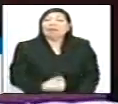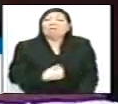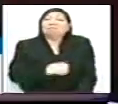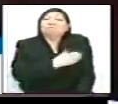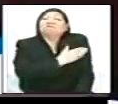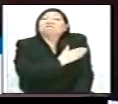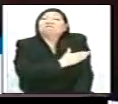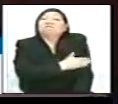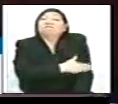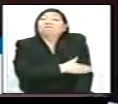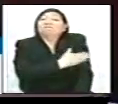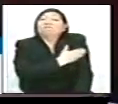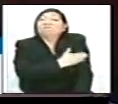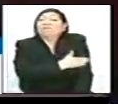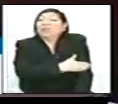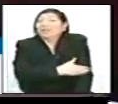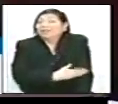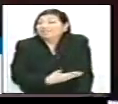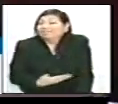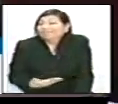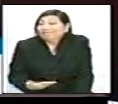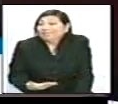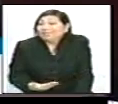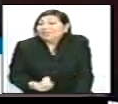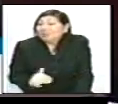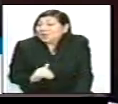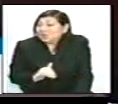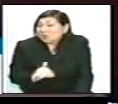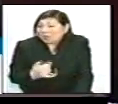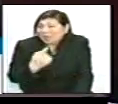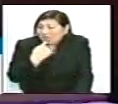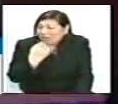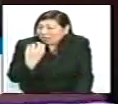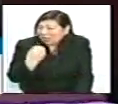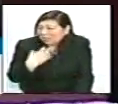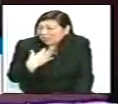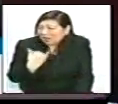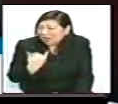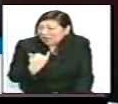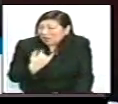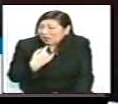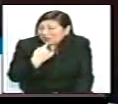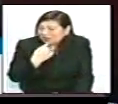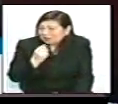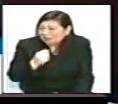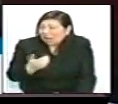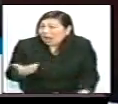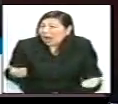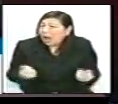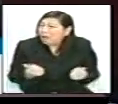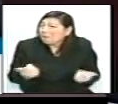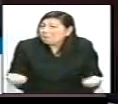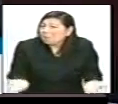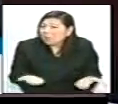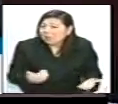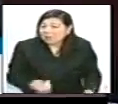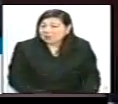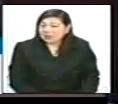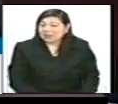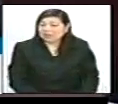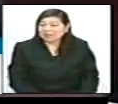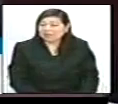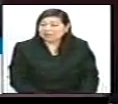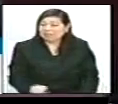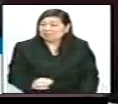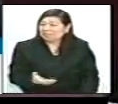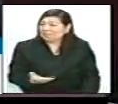sobornos. Entonces, señora, ¿con el mismo cuento nos van a venir a adelantar, a apurar? ¿Con el mismo pretexto? Ni